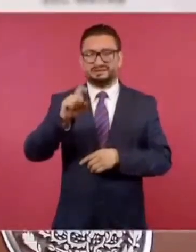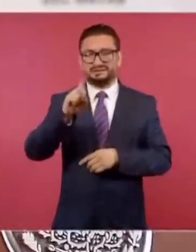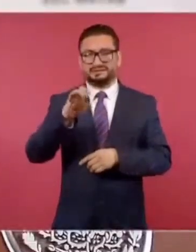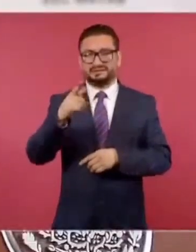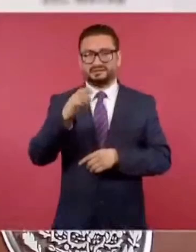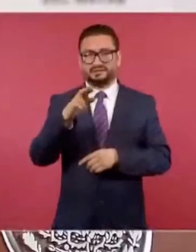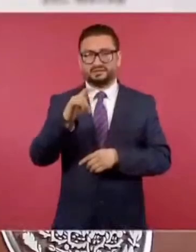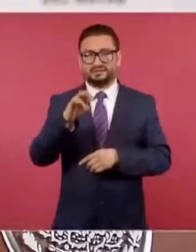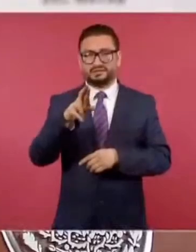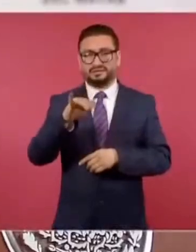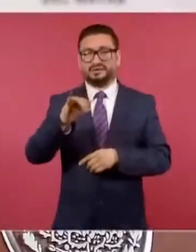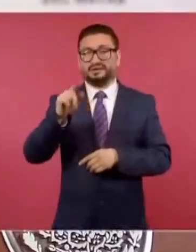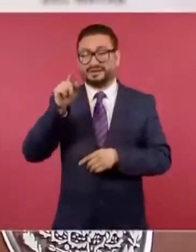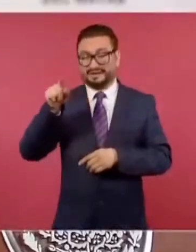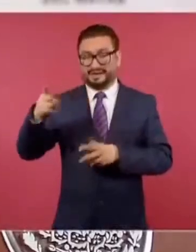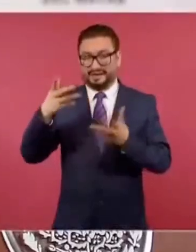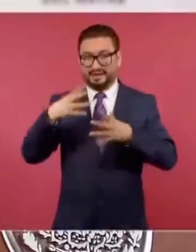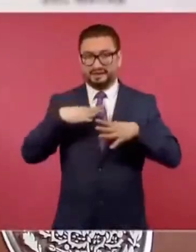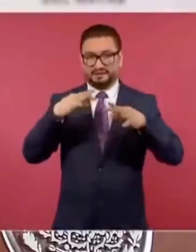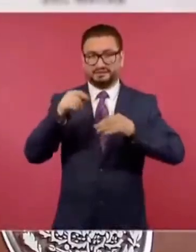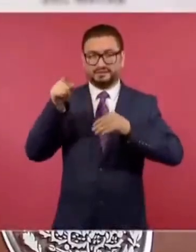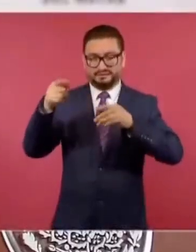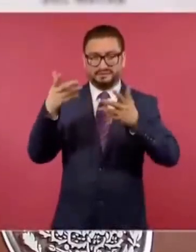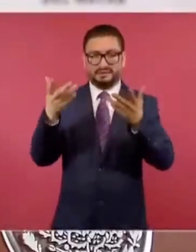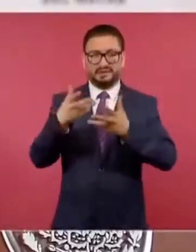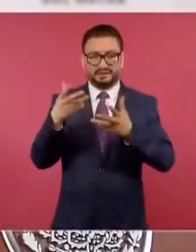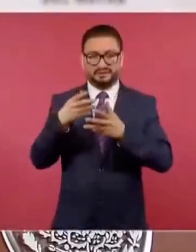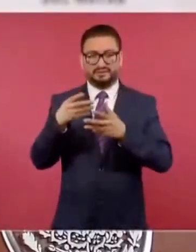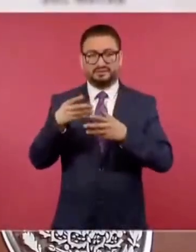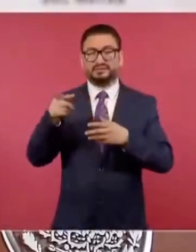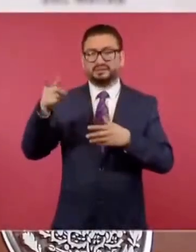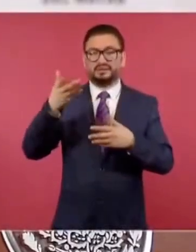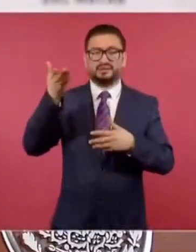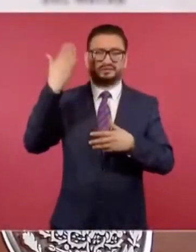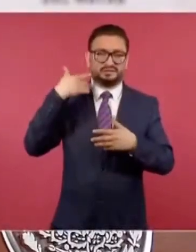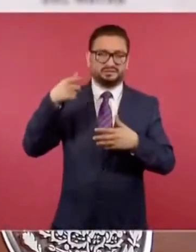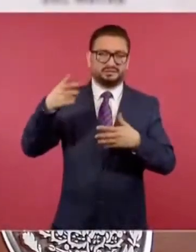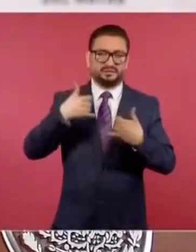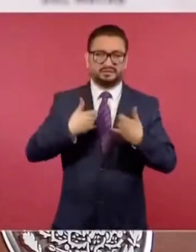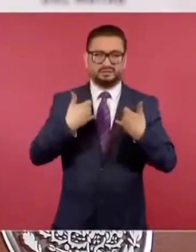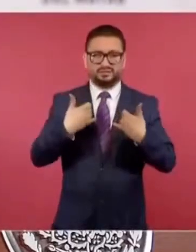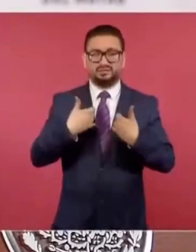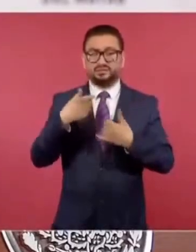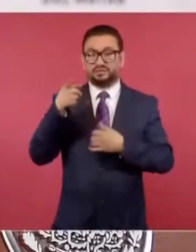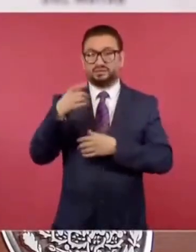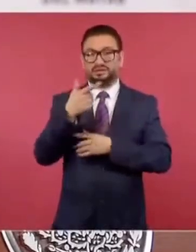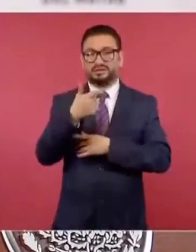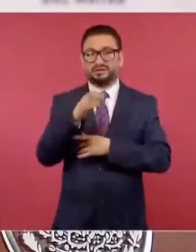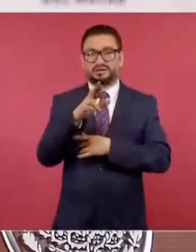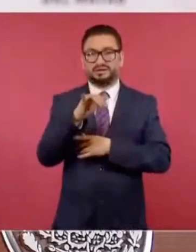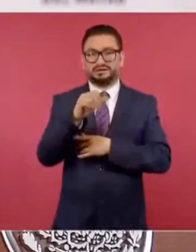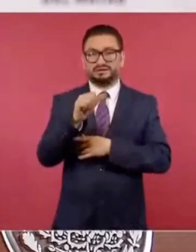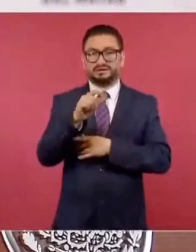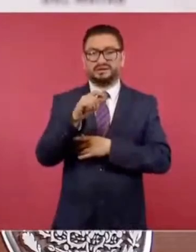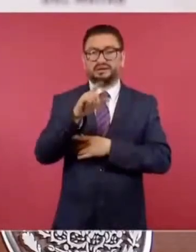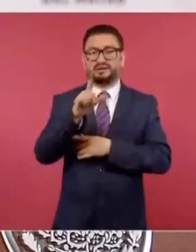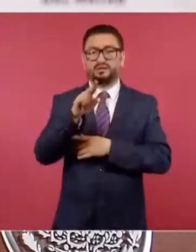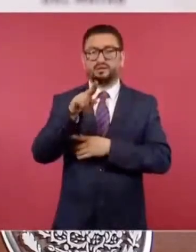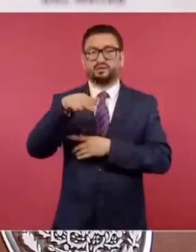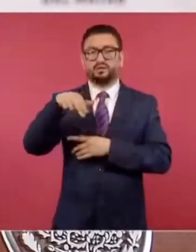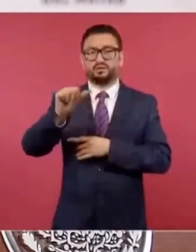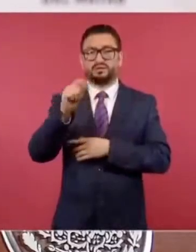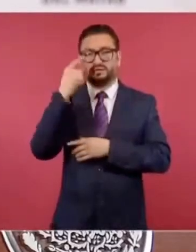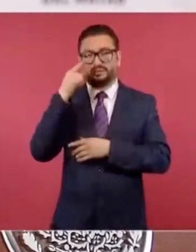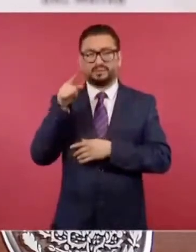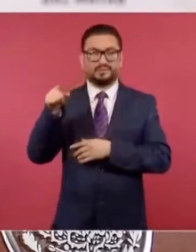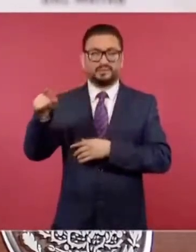en donde se formó desde joven García Luna para tener